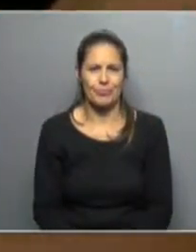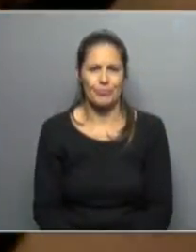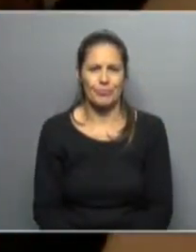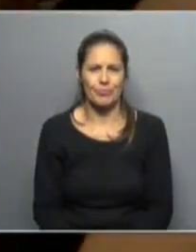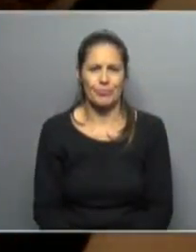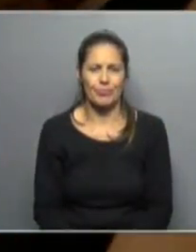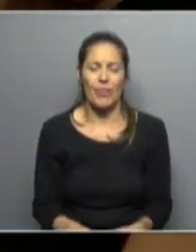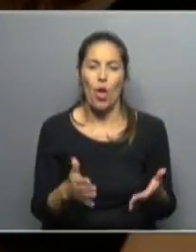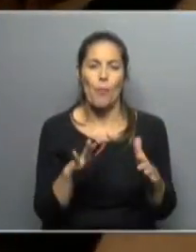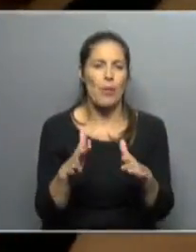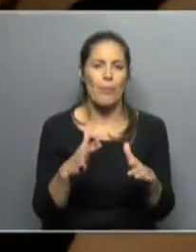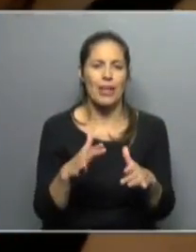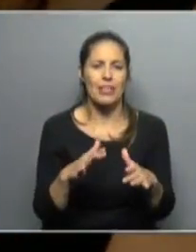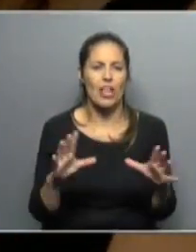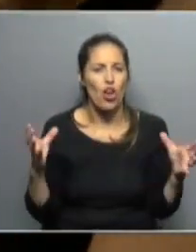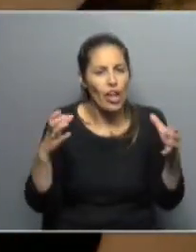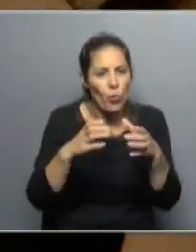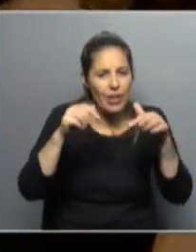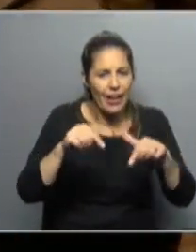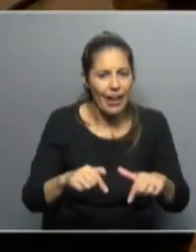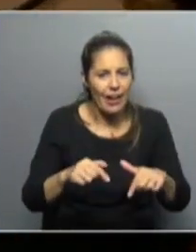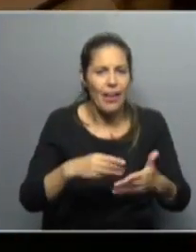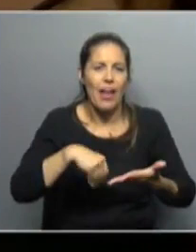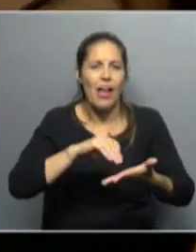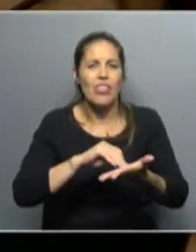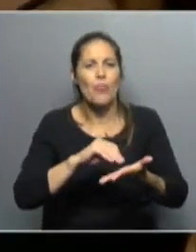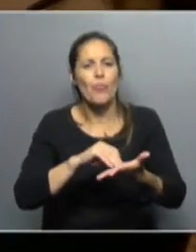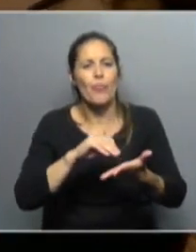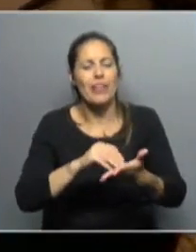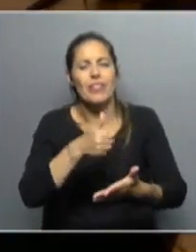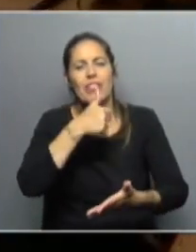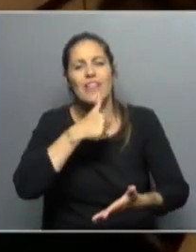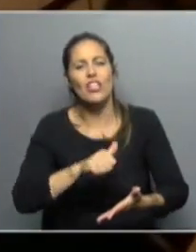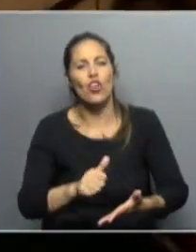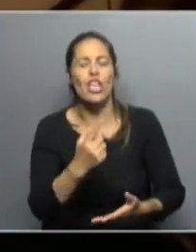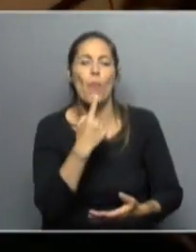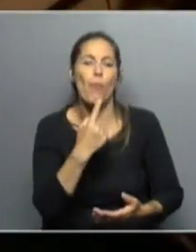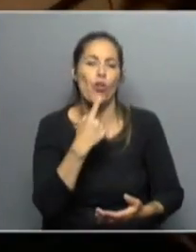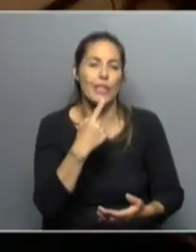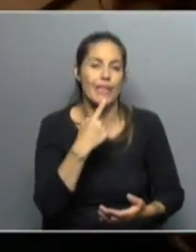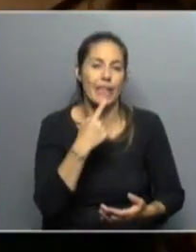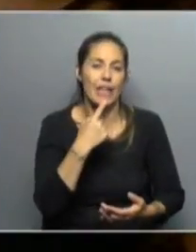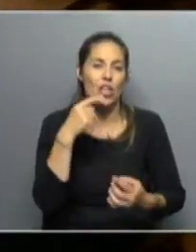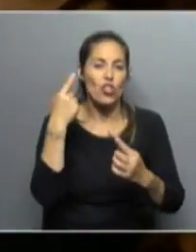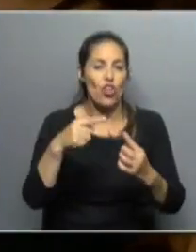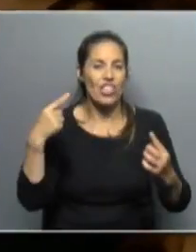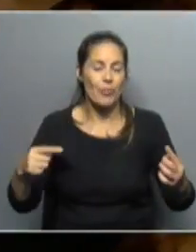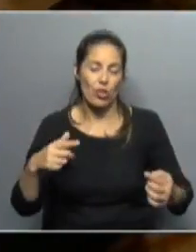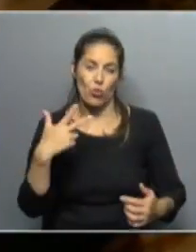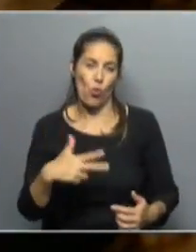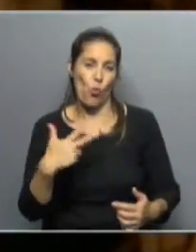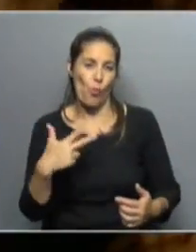Y me parece que lo que nos congrega aquí, además de la historia política, son los elementos humanos,